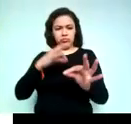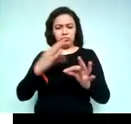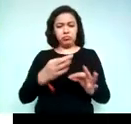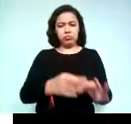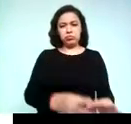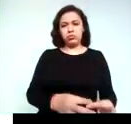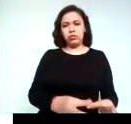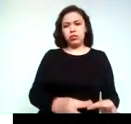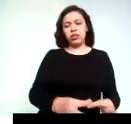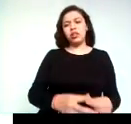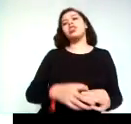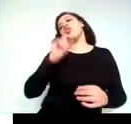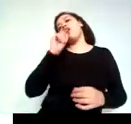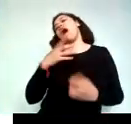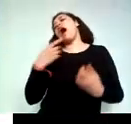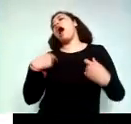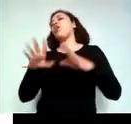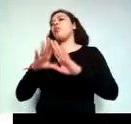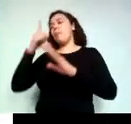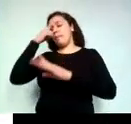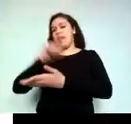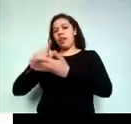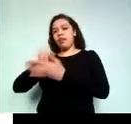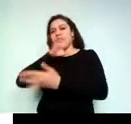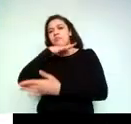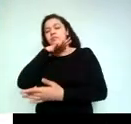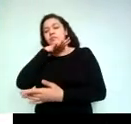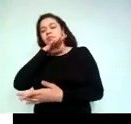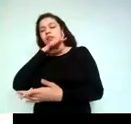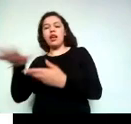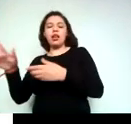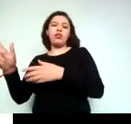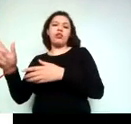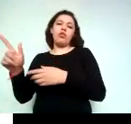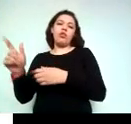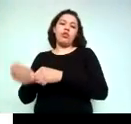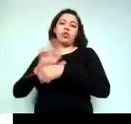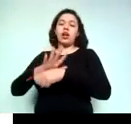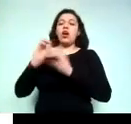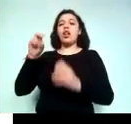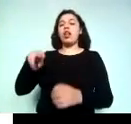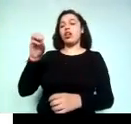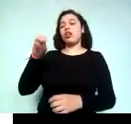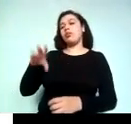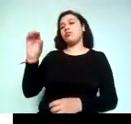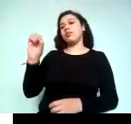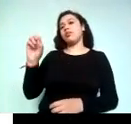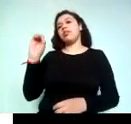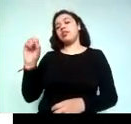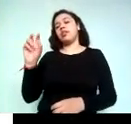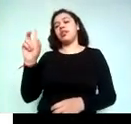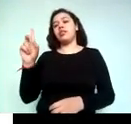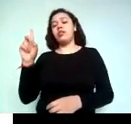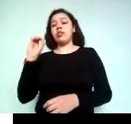de sanitización o de COVID, de la NOM 030 que tiene que ver con higiene y seguridad, de temas del IMSS,